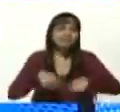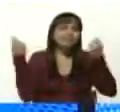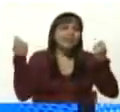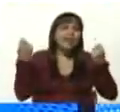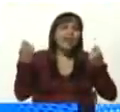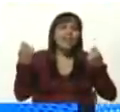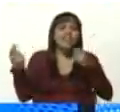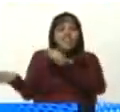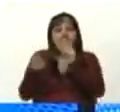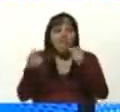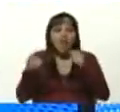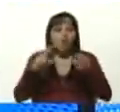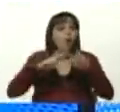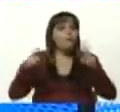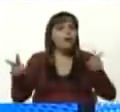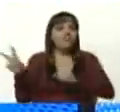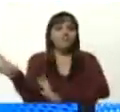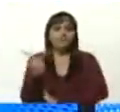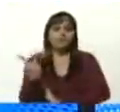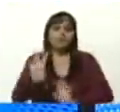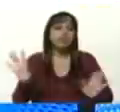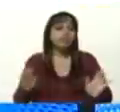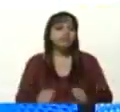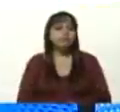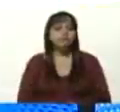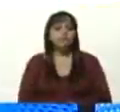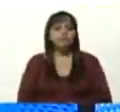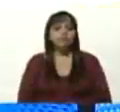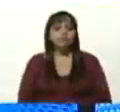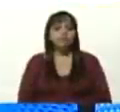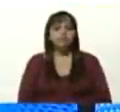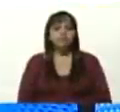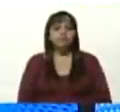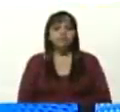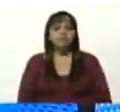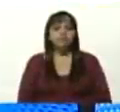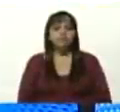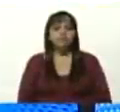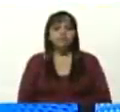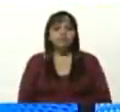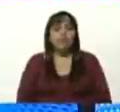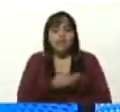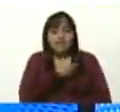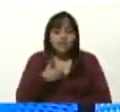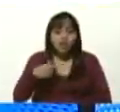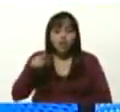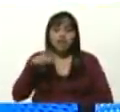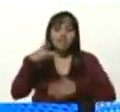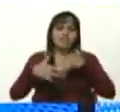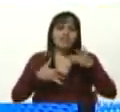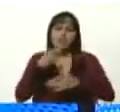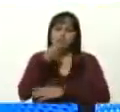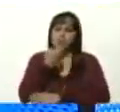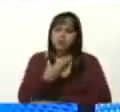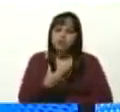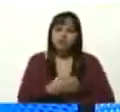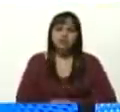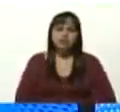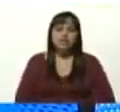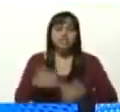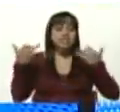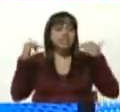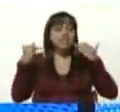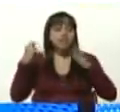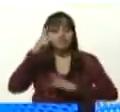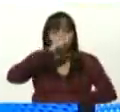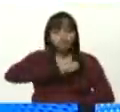paz de Venezuela. Y quiero yo, en este acto tan bonito, celebrando los